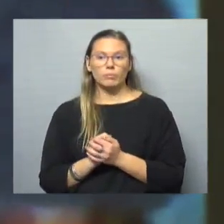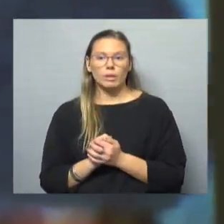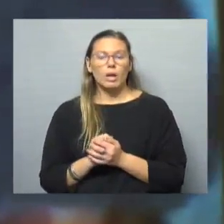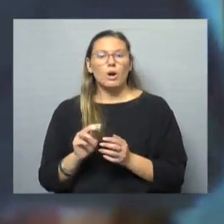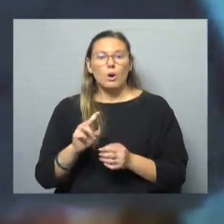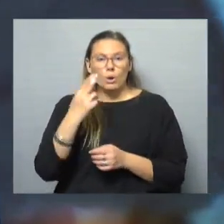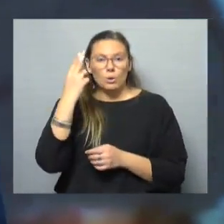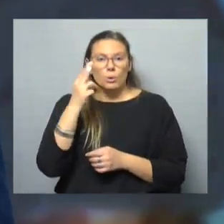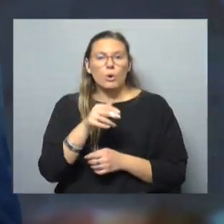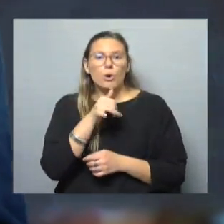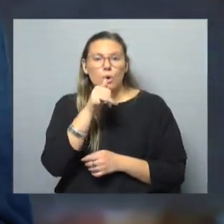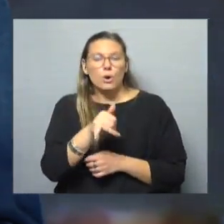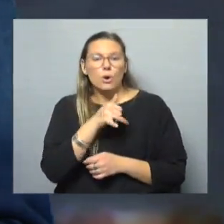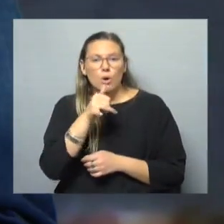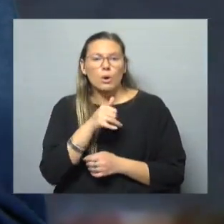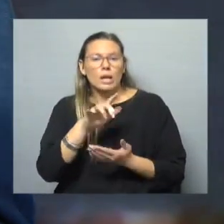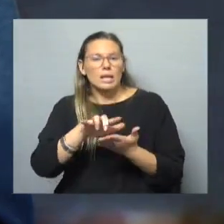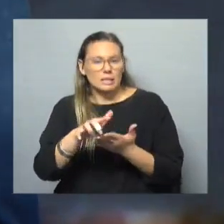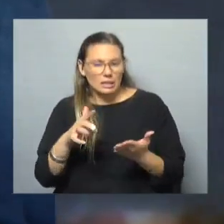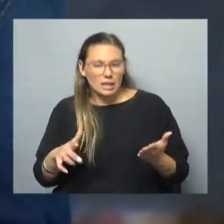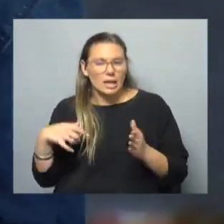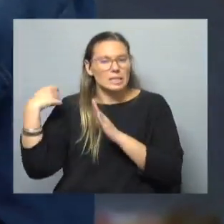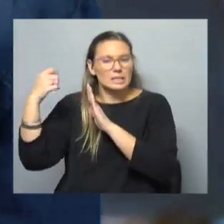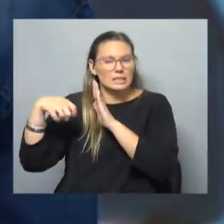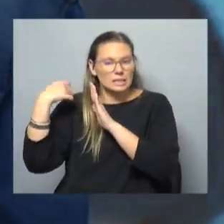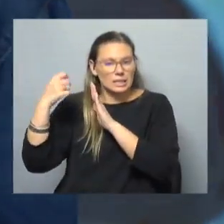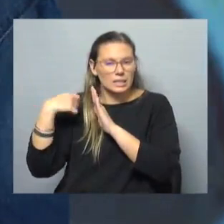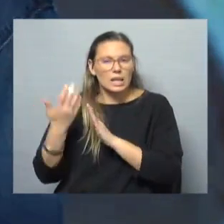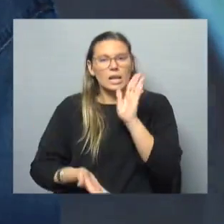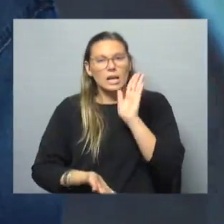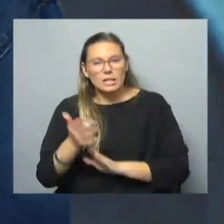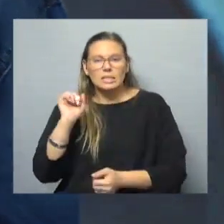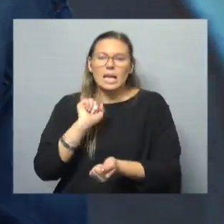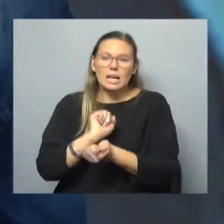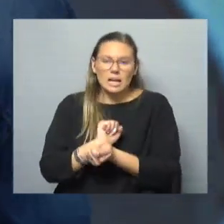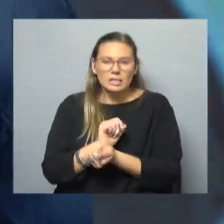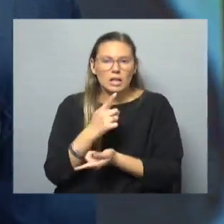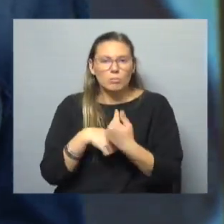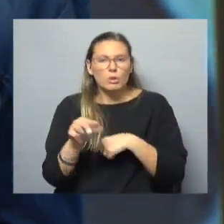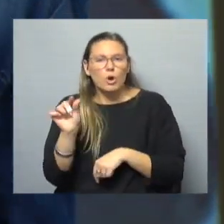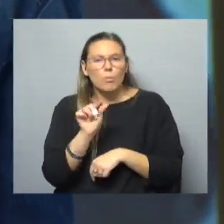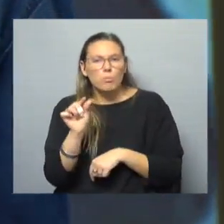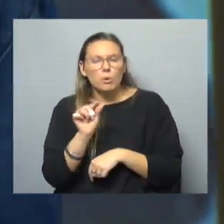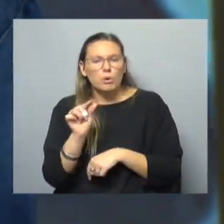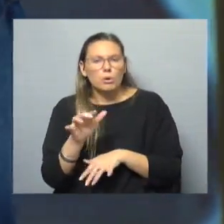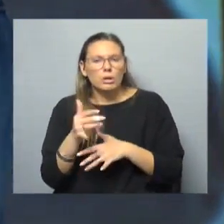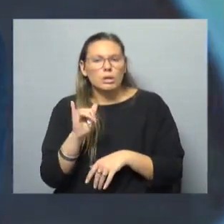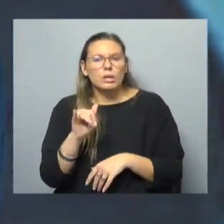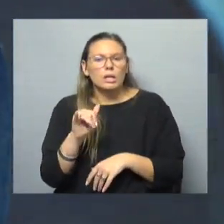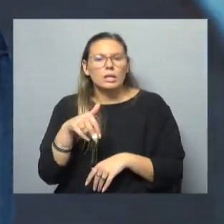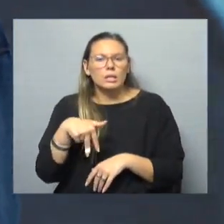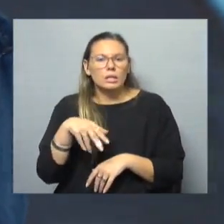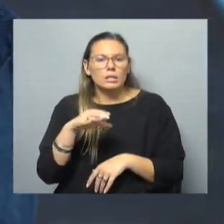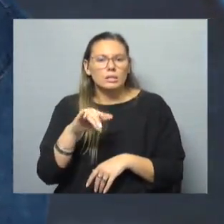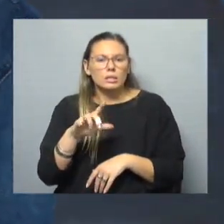Uruguay ha narrado mucho, tanto a nivel literario como cinematográfico, el exilio, la cárcel, pero muy poco el incilio. ¿Y qué es el incilio? Digamos,